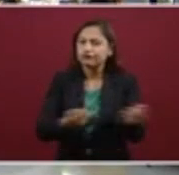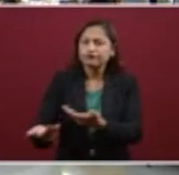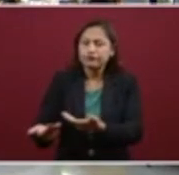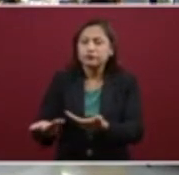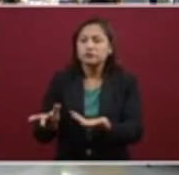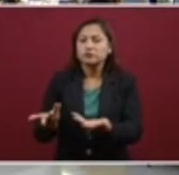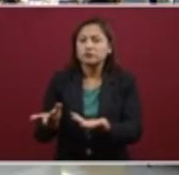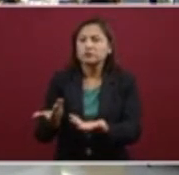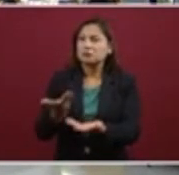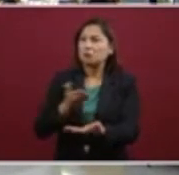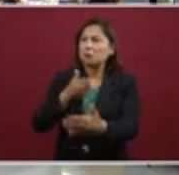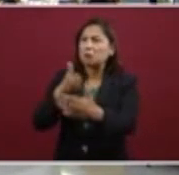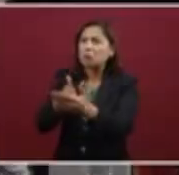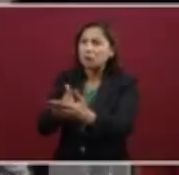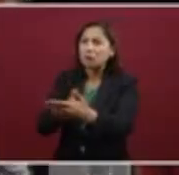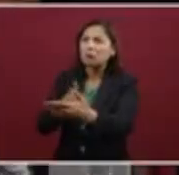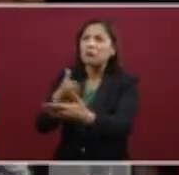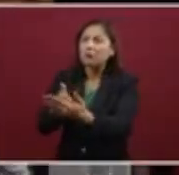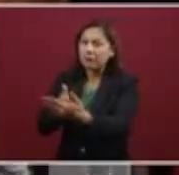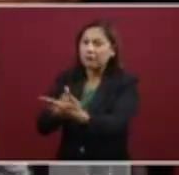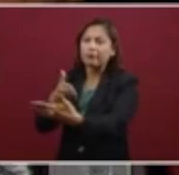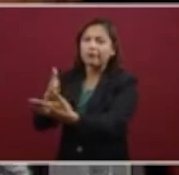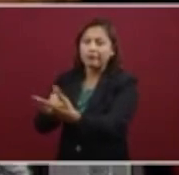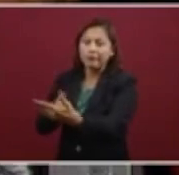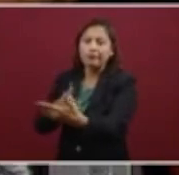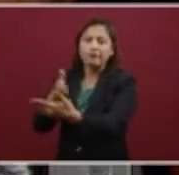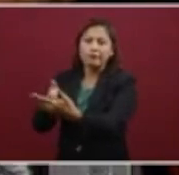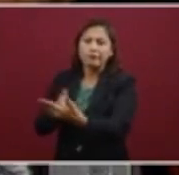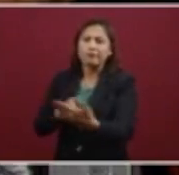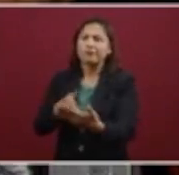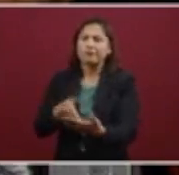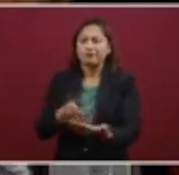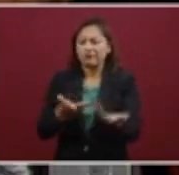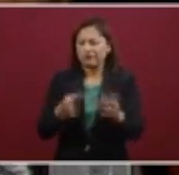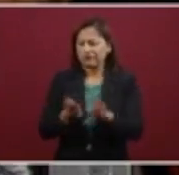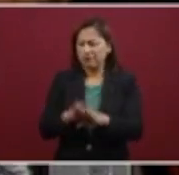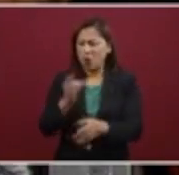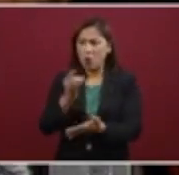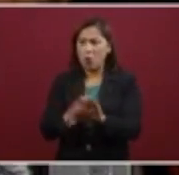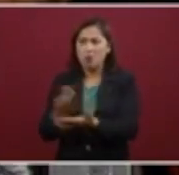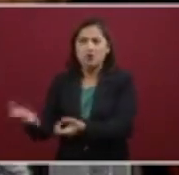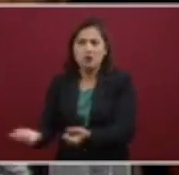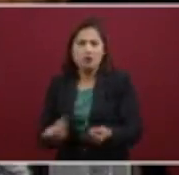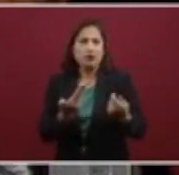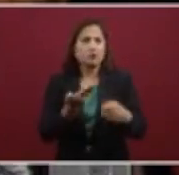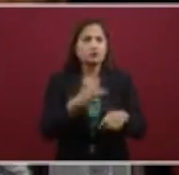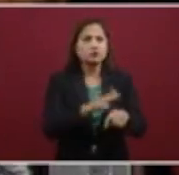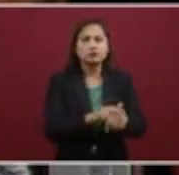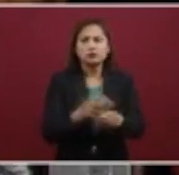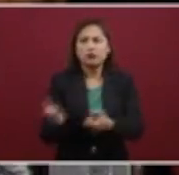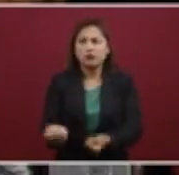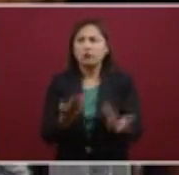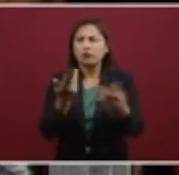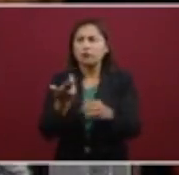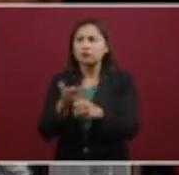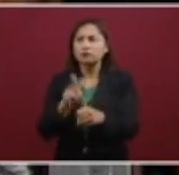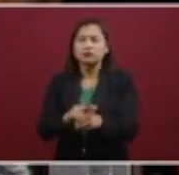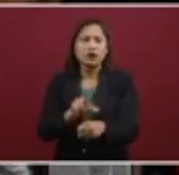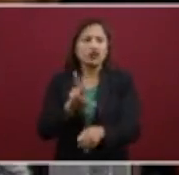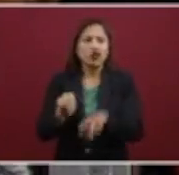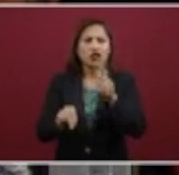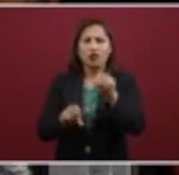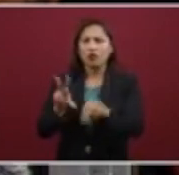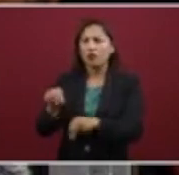recibe. Simplemente se les sacó de los hospitales y ahorita están en casas,